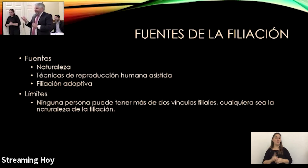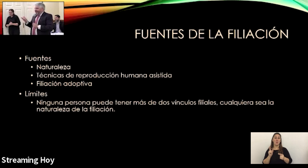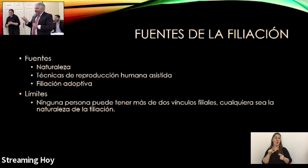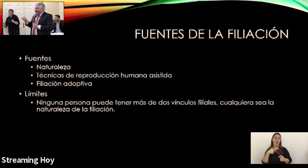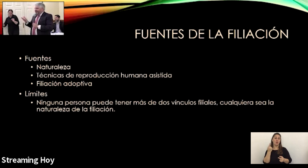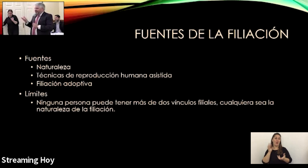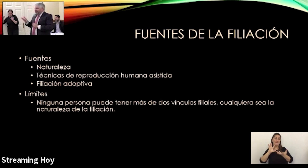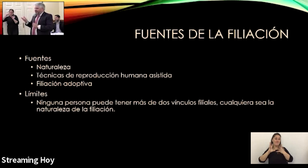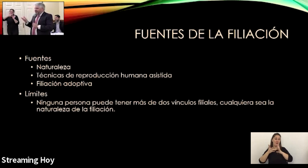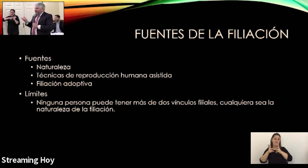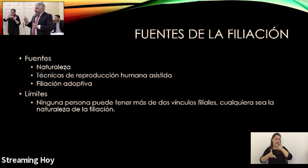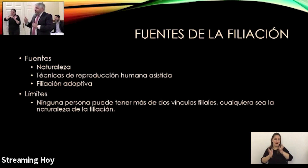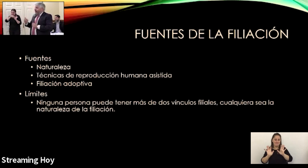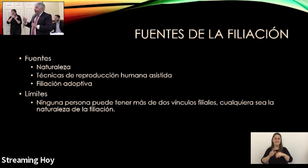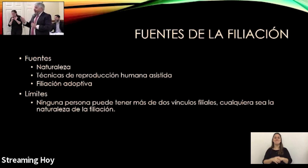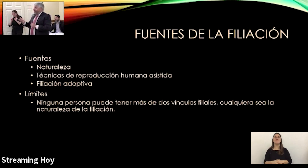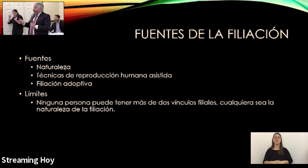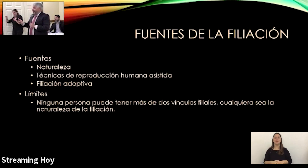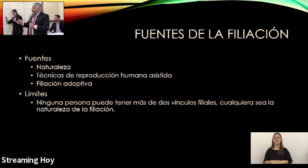forma,